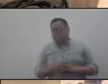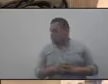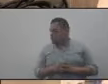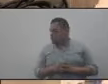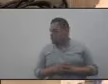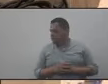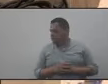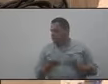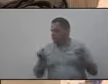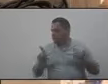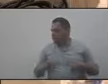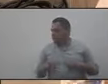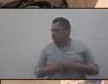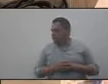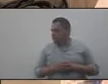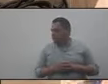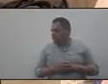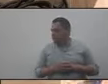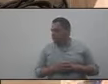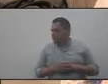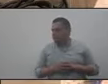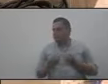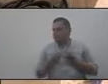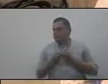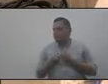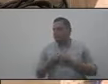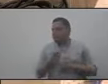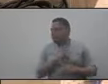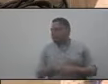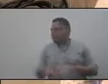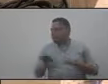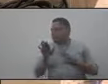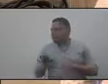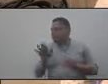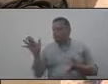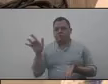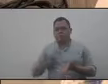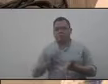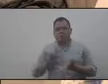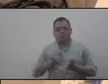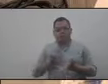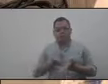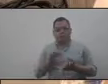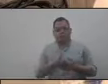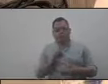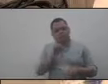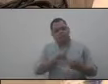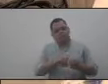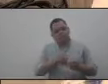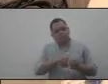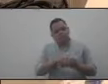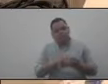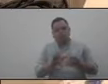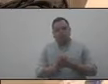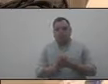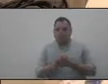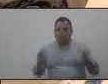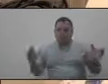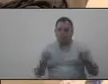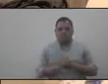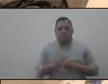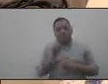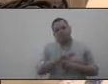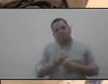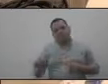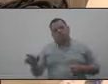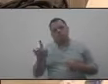También a el honorable diputado, a todos sus afiliados, a todos sus usuarios